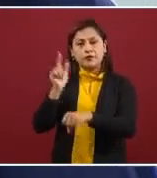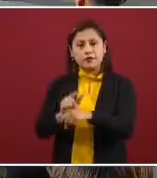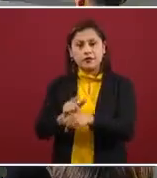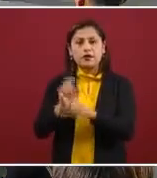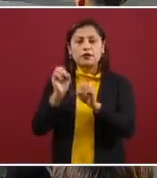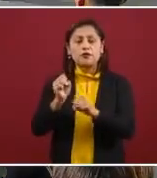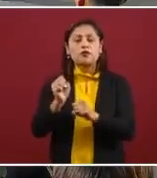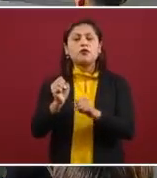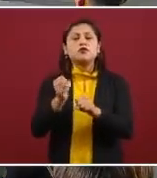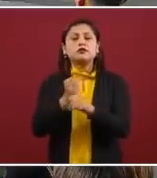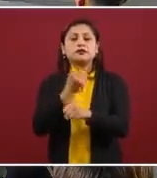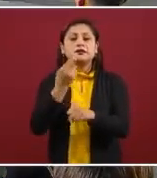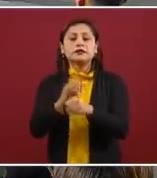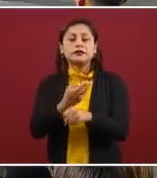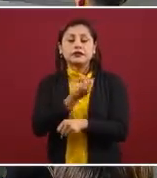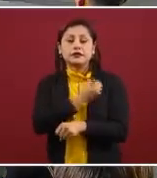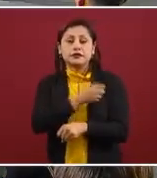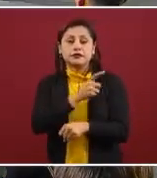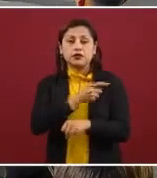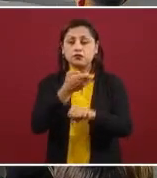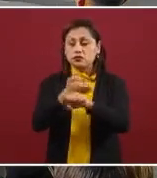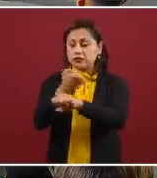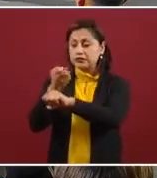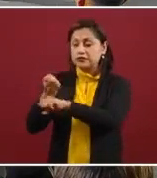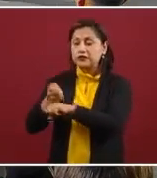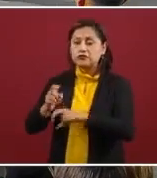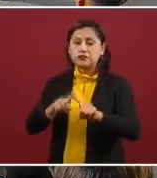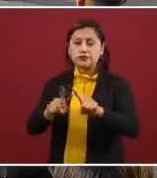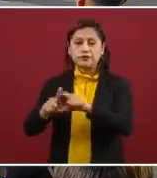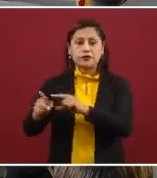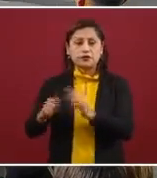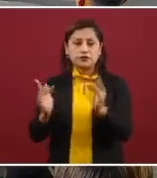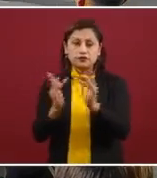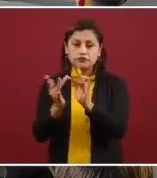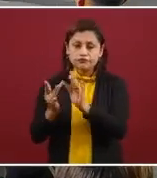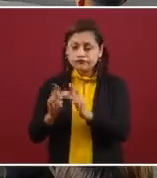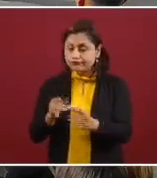Salud estatales. Asimismo,